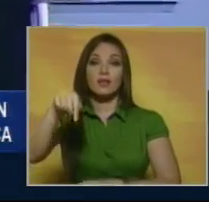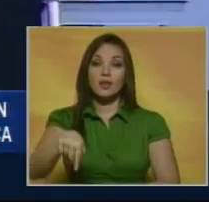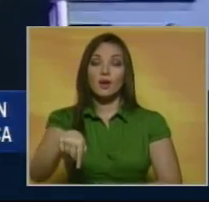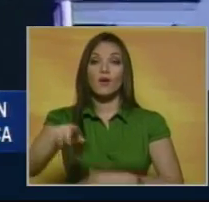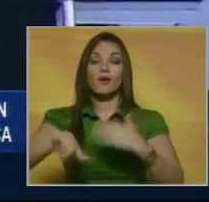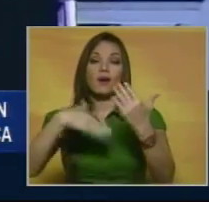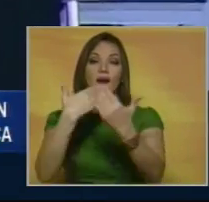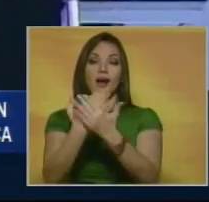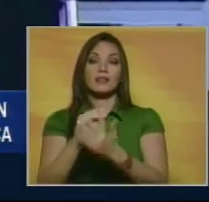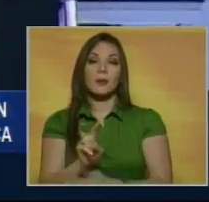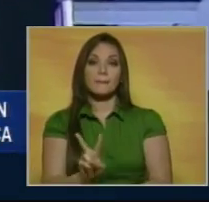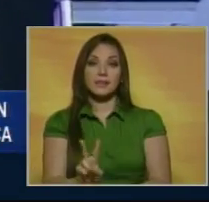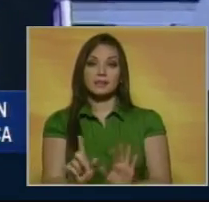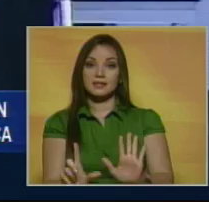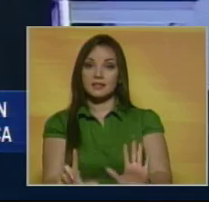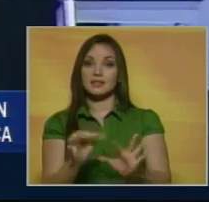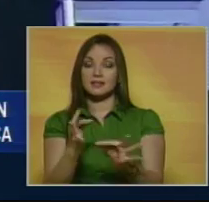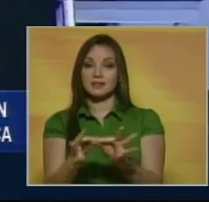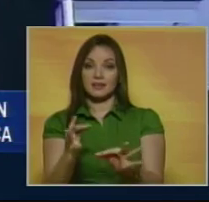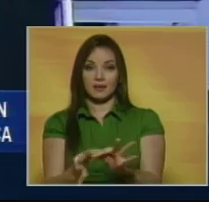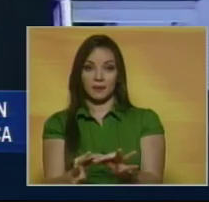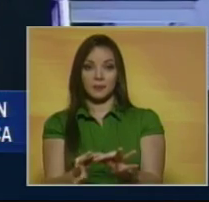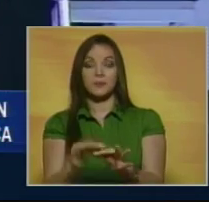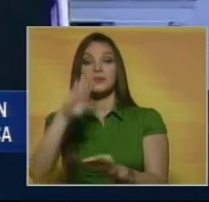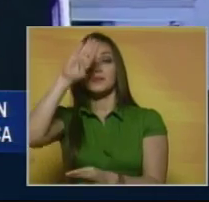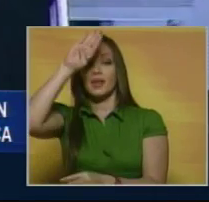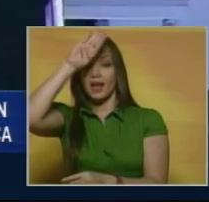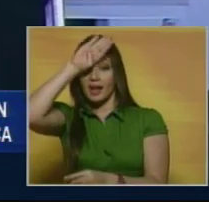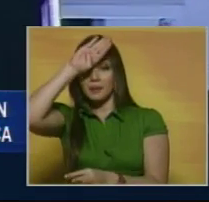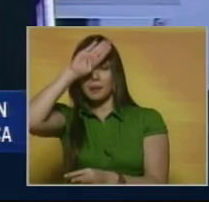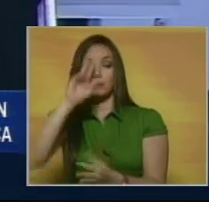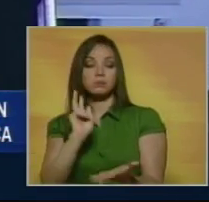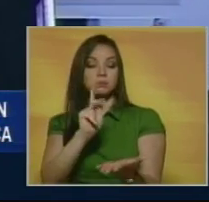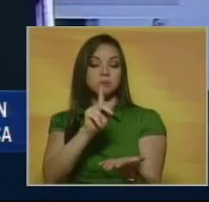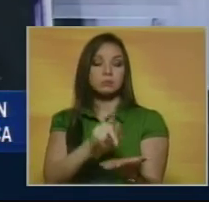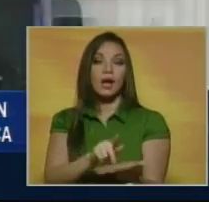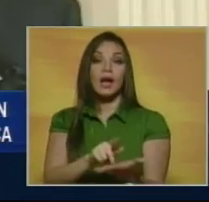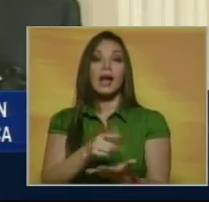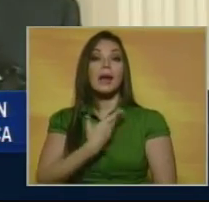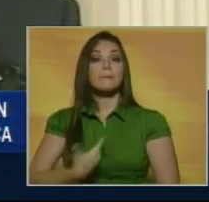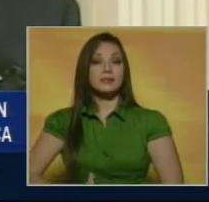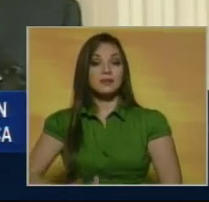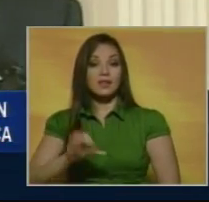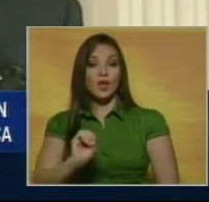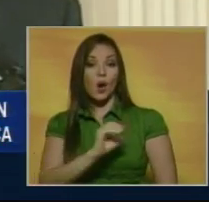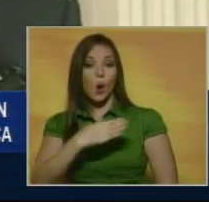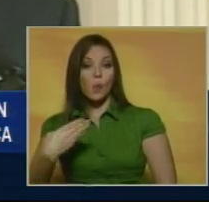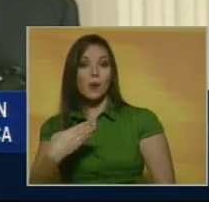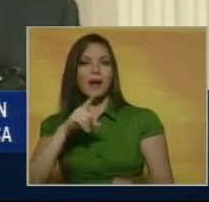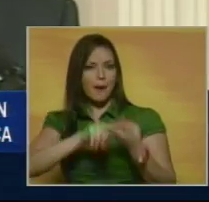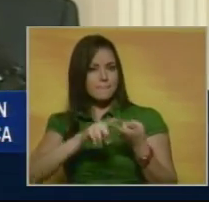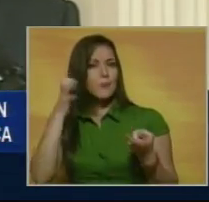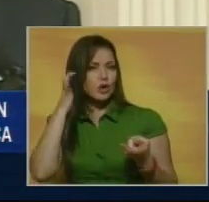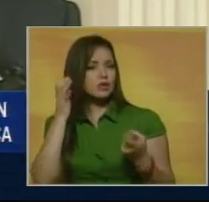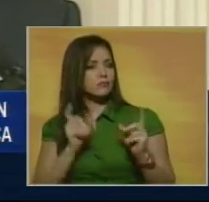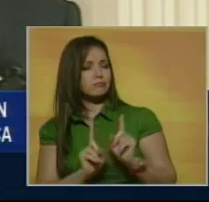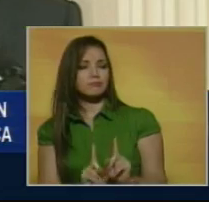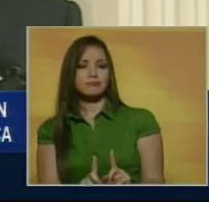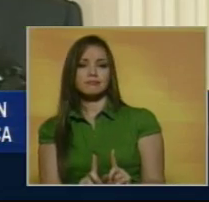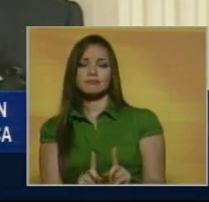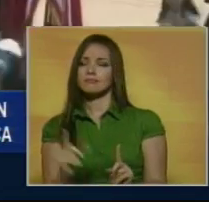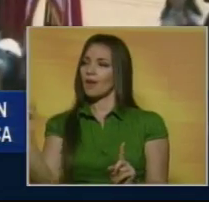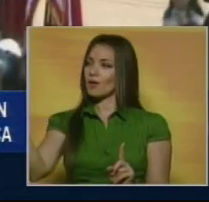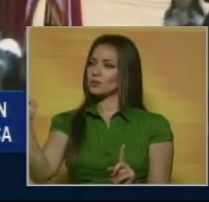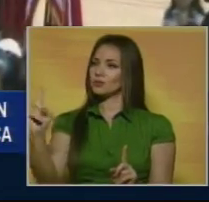próximo 27 de septiembre. El Santo Padre será recibido por el presidente Barack Obama y la primera dama Michelle Obama en la base